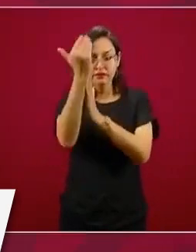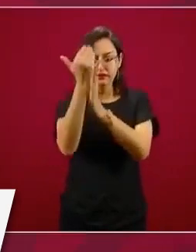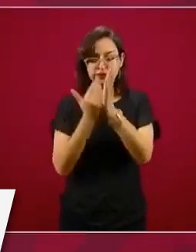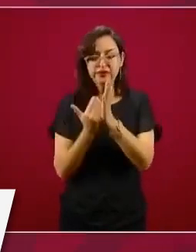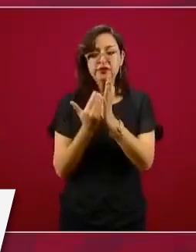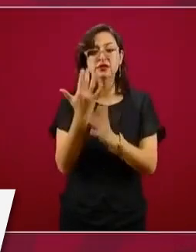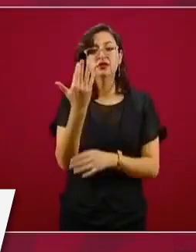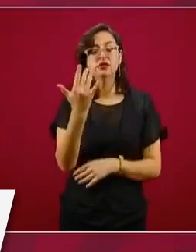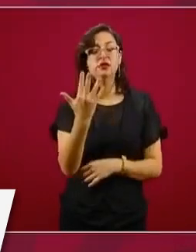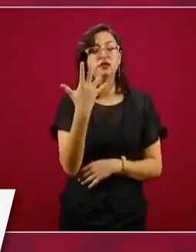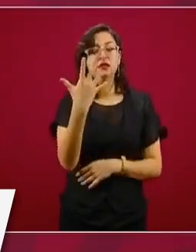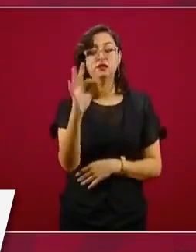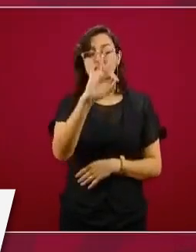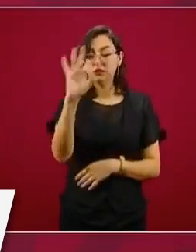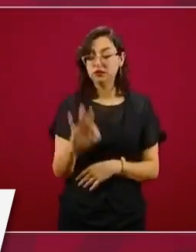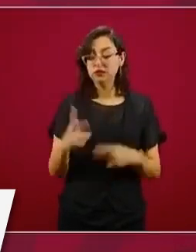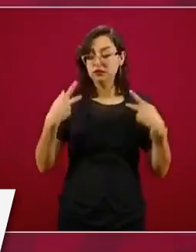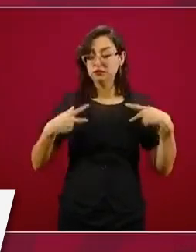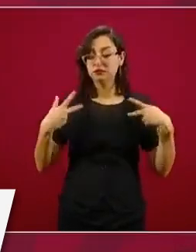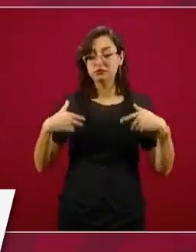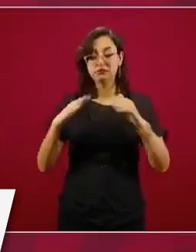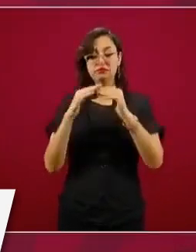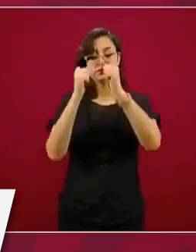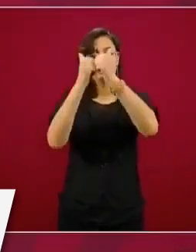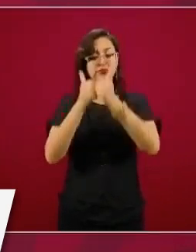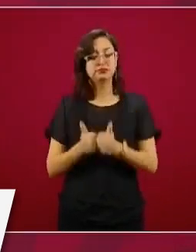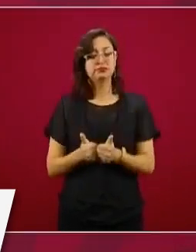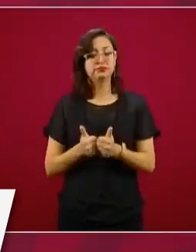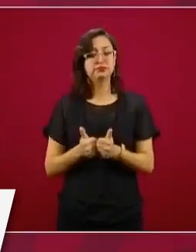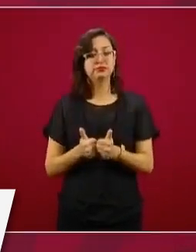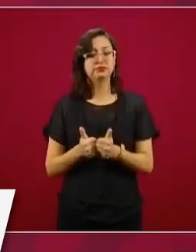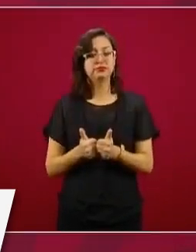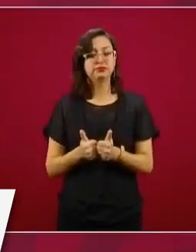de